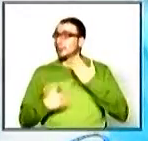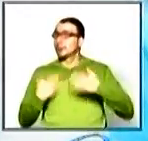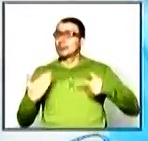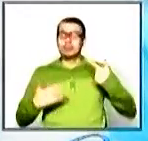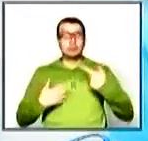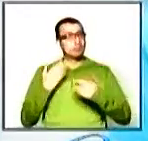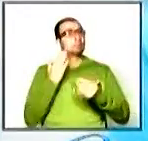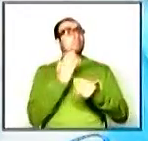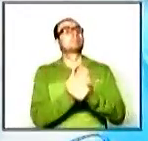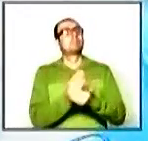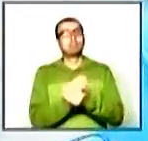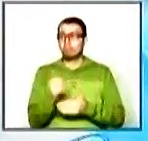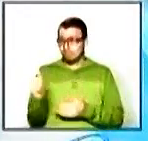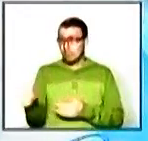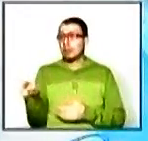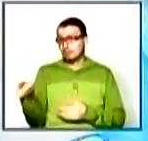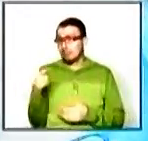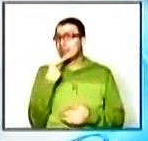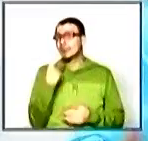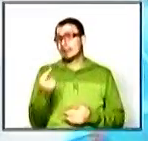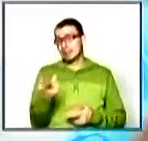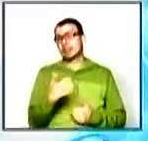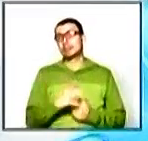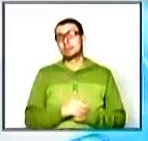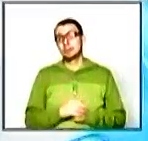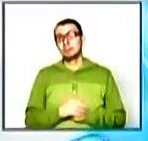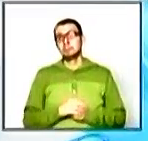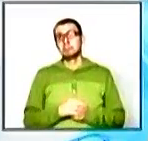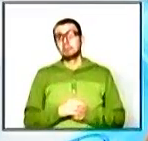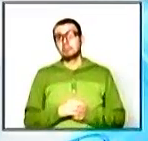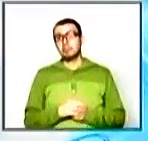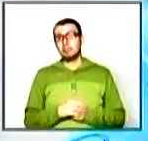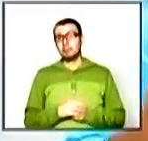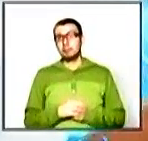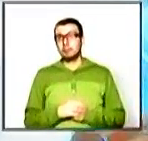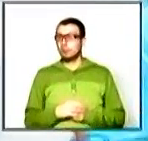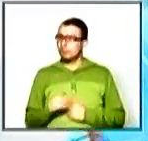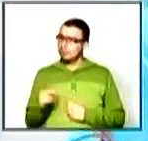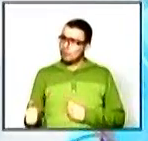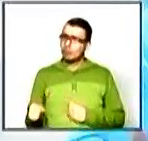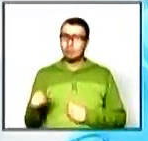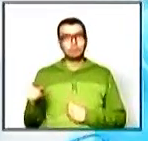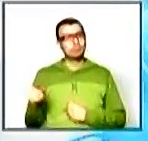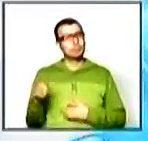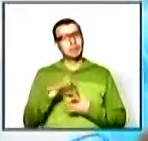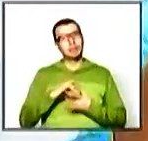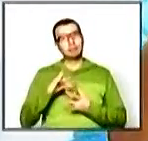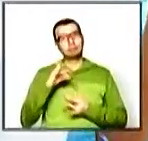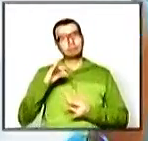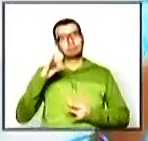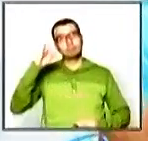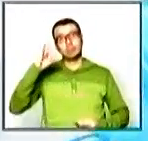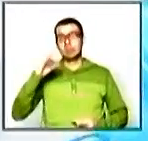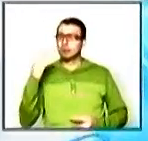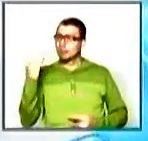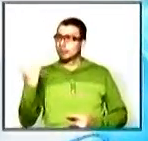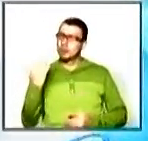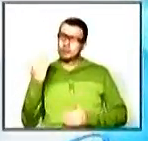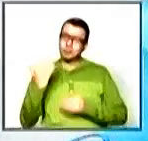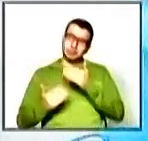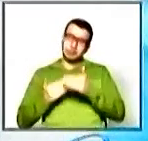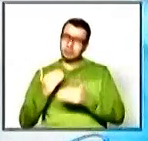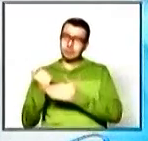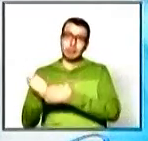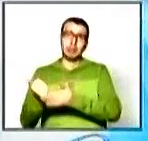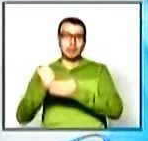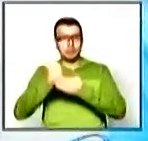satisfechos. Entonces básicamente de ahí, partiendo desde esa dimensión espiritual, desde esa dimensión mental y emocional hacia abajo, se desprenden